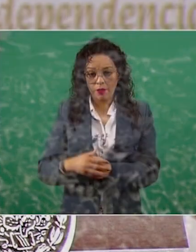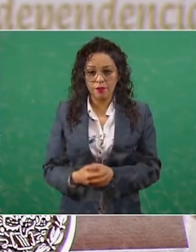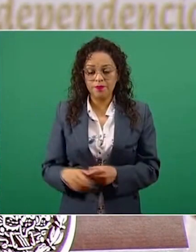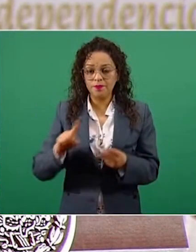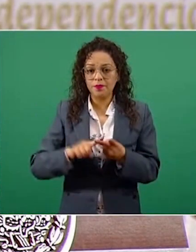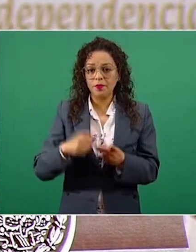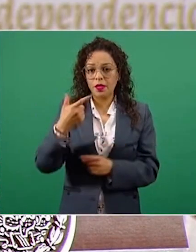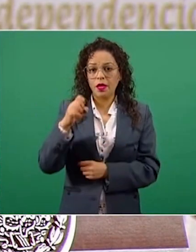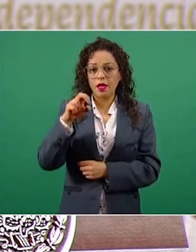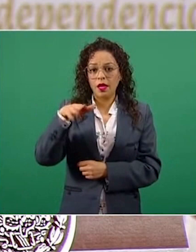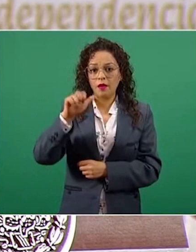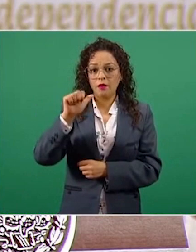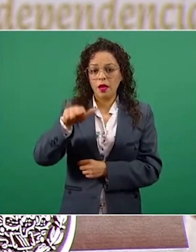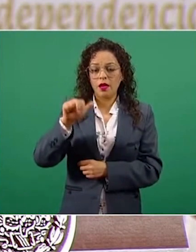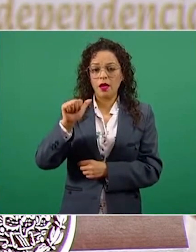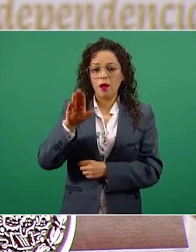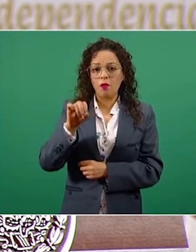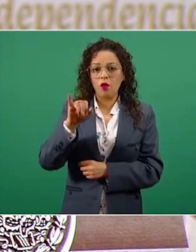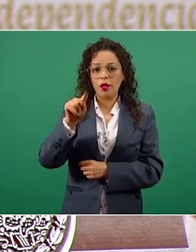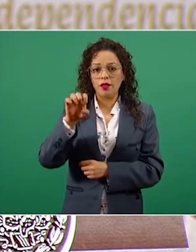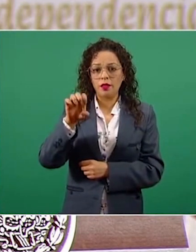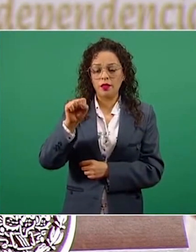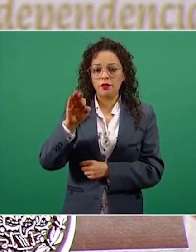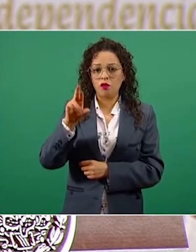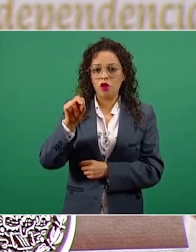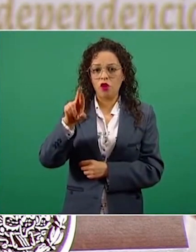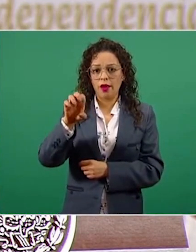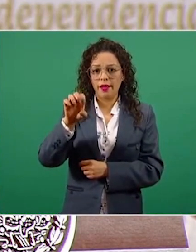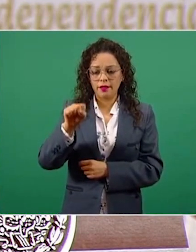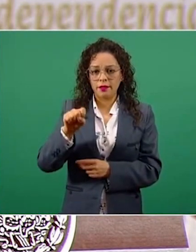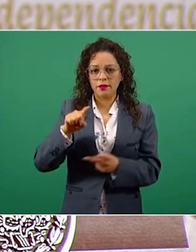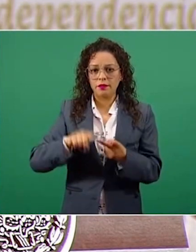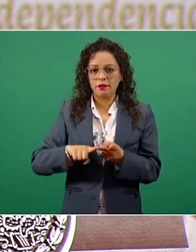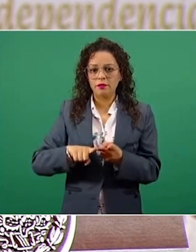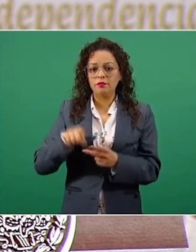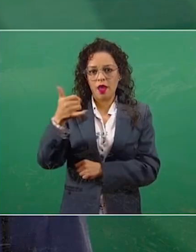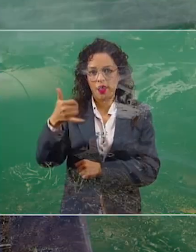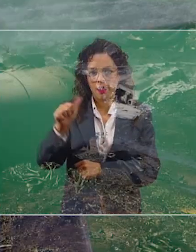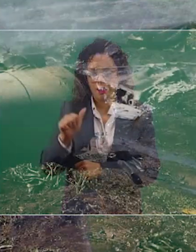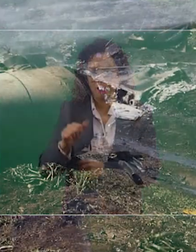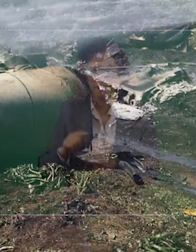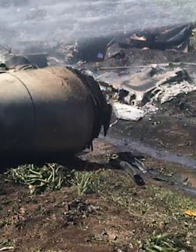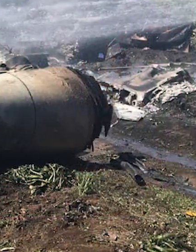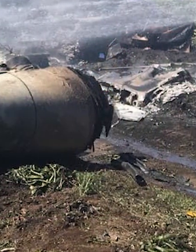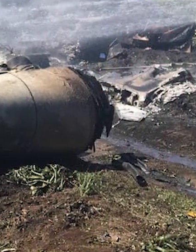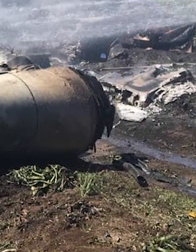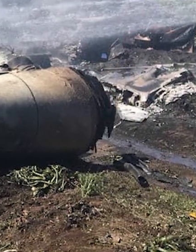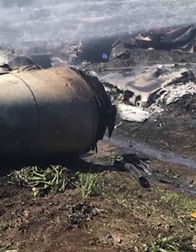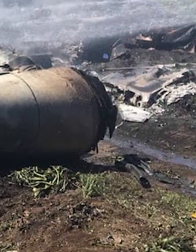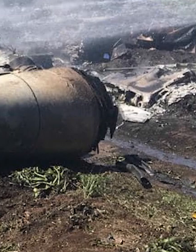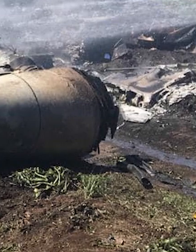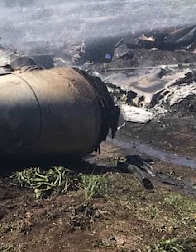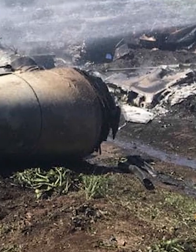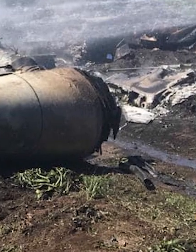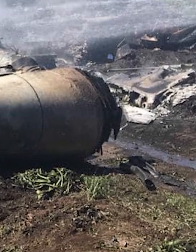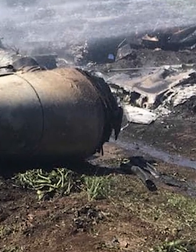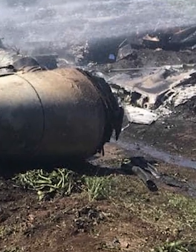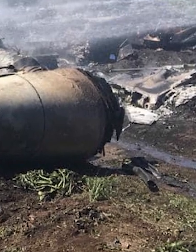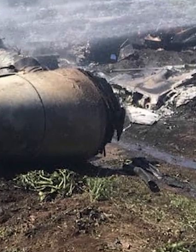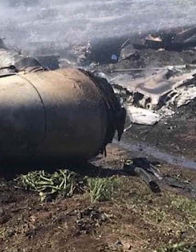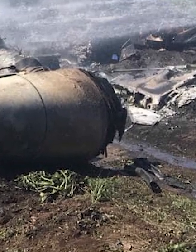Germán Aboites Flores, teniente piloto aviador; Gumaro Acosta